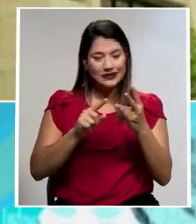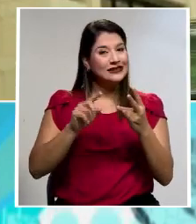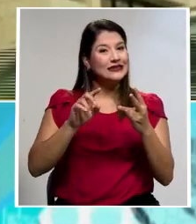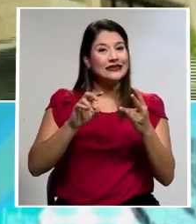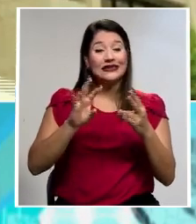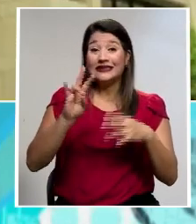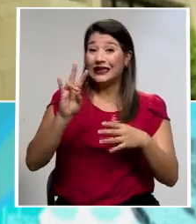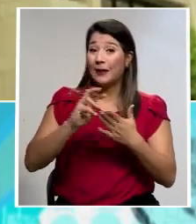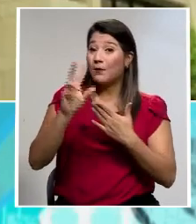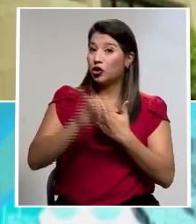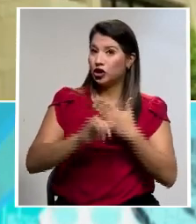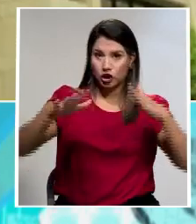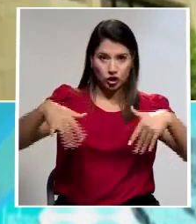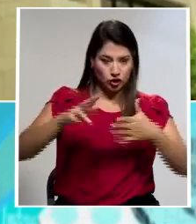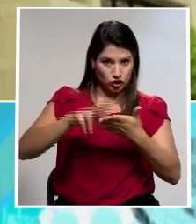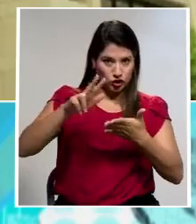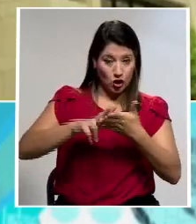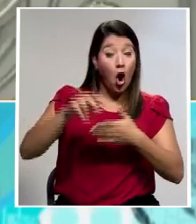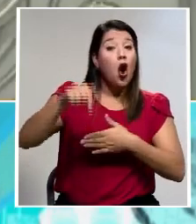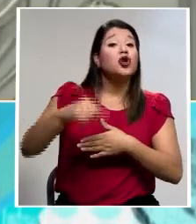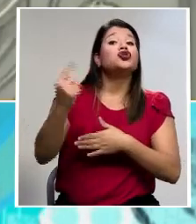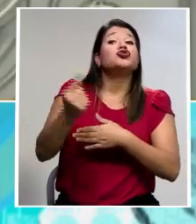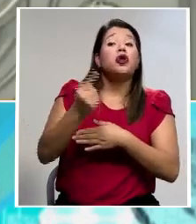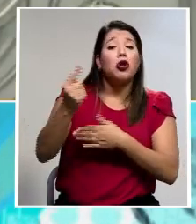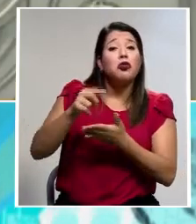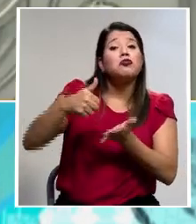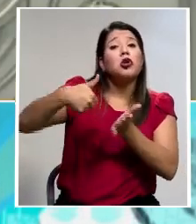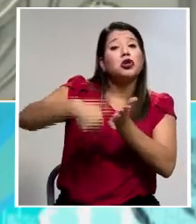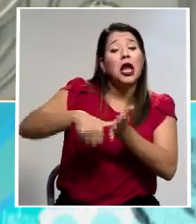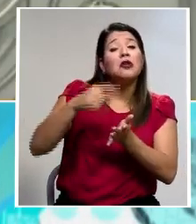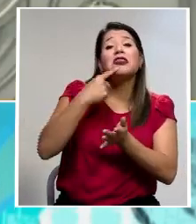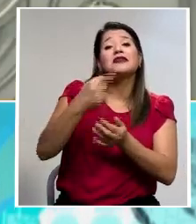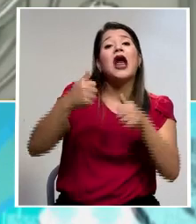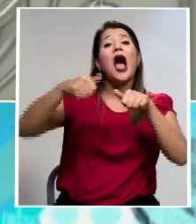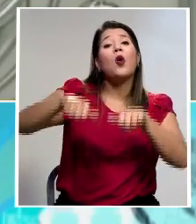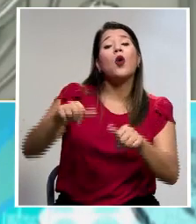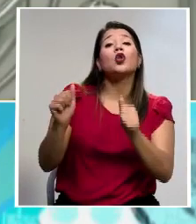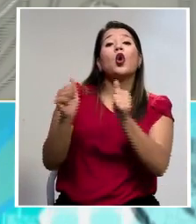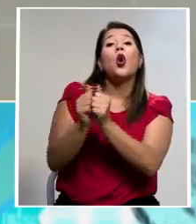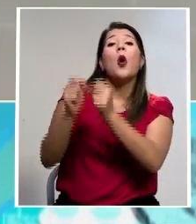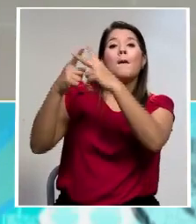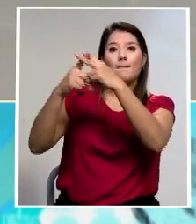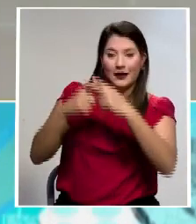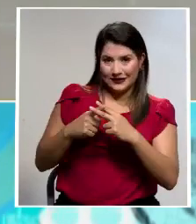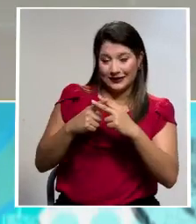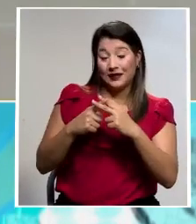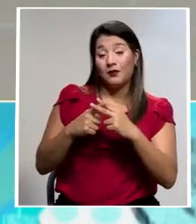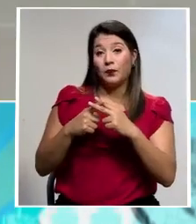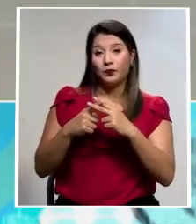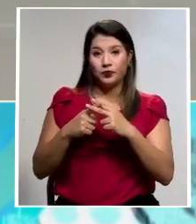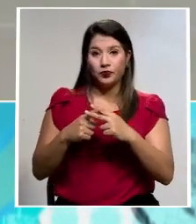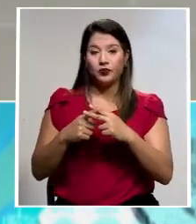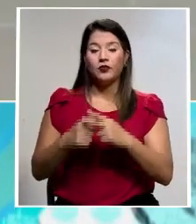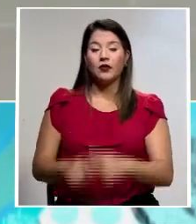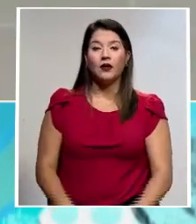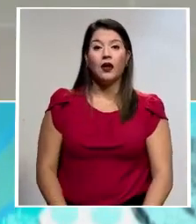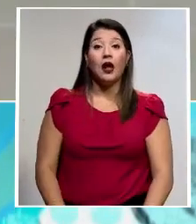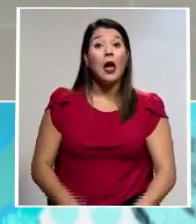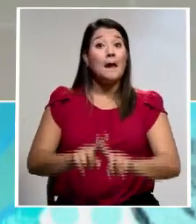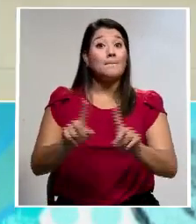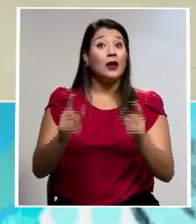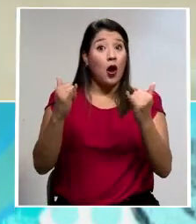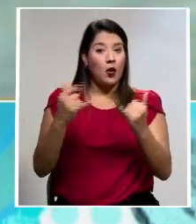que, pues, se convertirán en los primeros 295 millones de dólares que se entreguen al país sin ningún tipo de condicionamiento. Pero